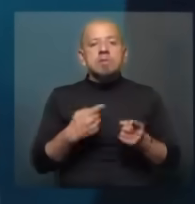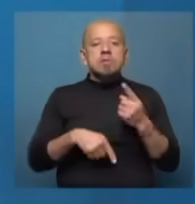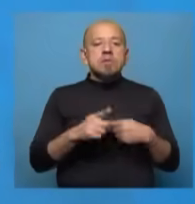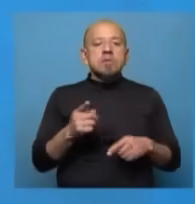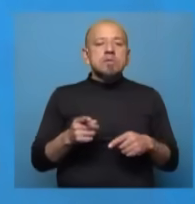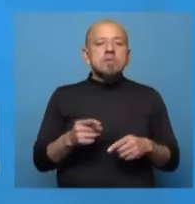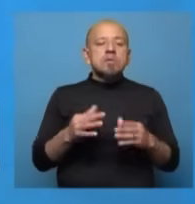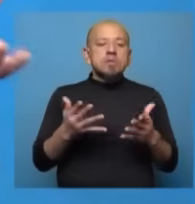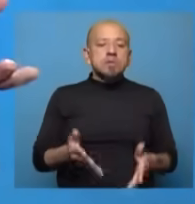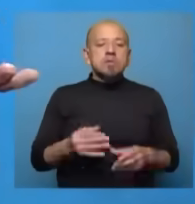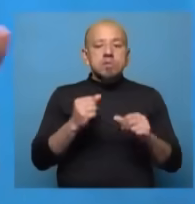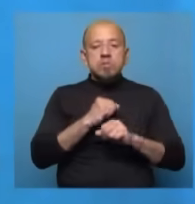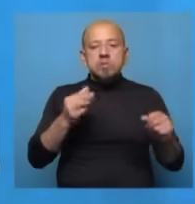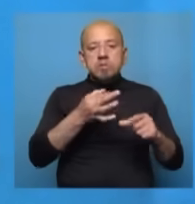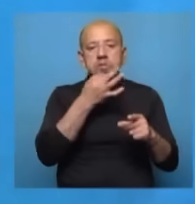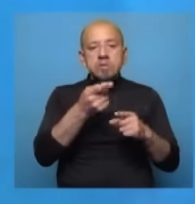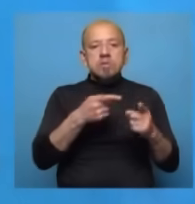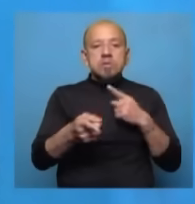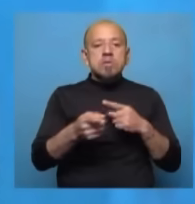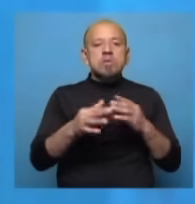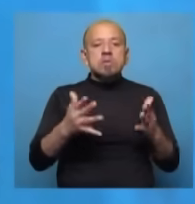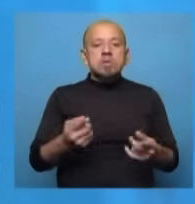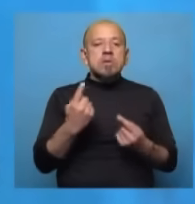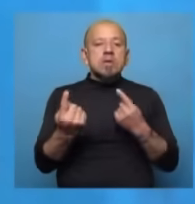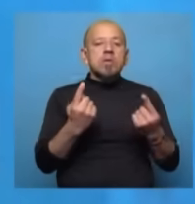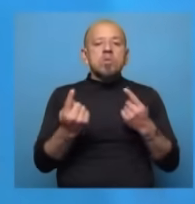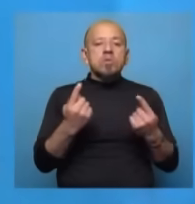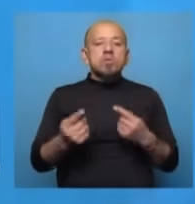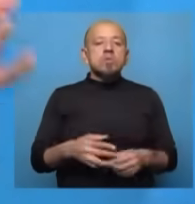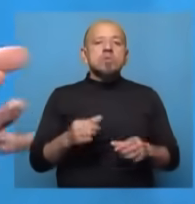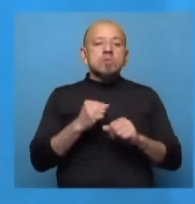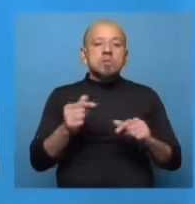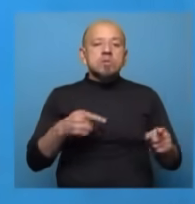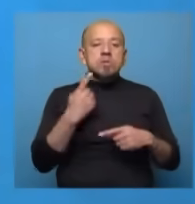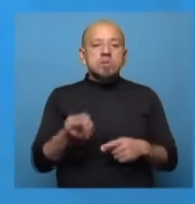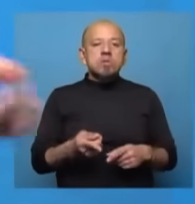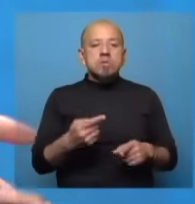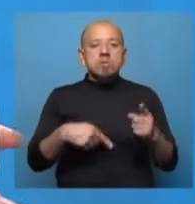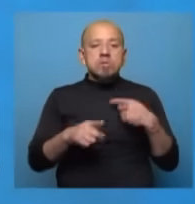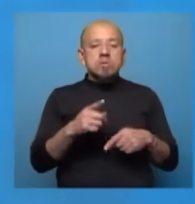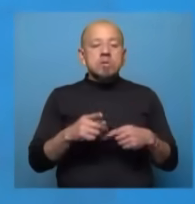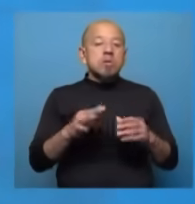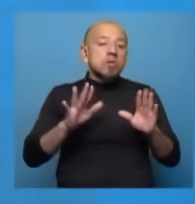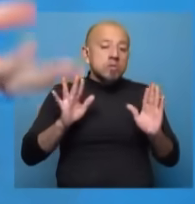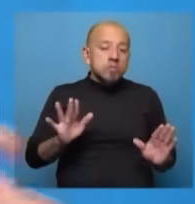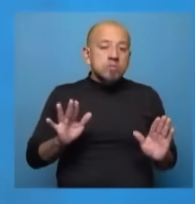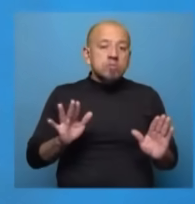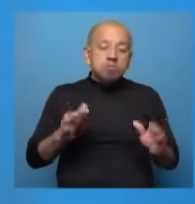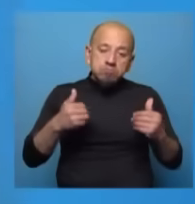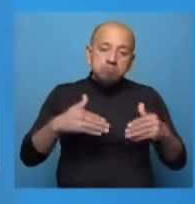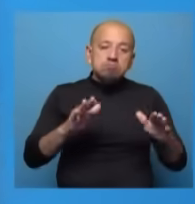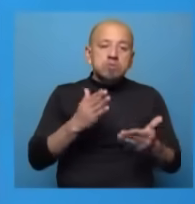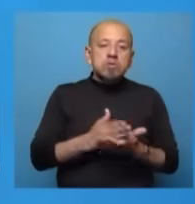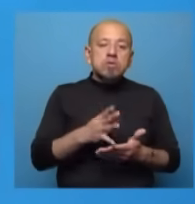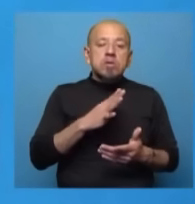y no puedo adjudicar intencionalidades en cada uno de los actos capaz responden a otras intenciones y a otras valoraciones que tienen derecho a